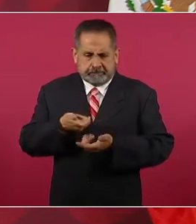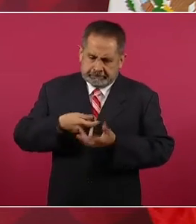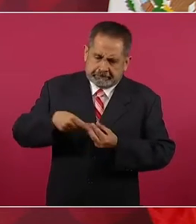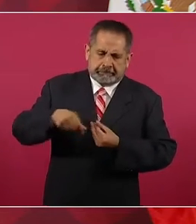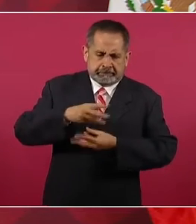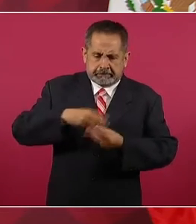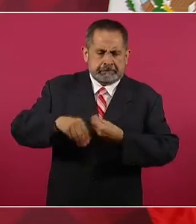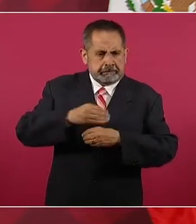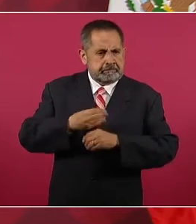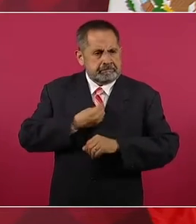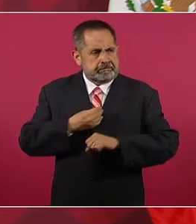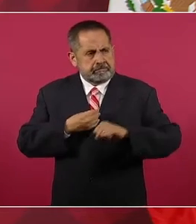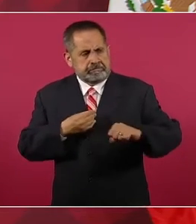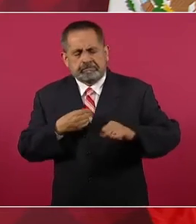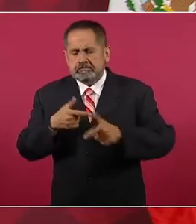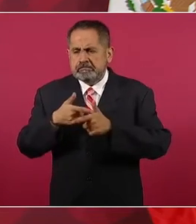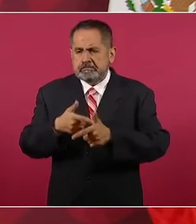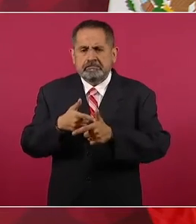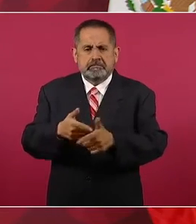todos estos